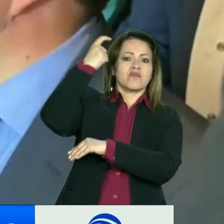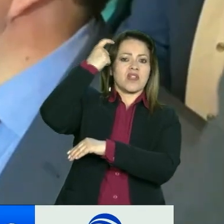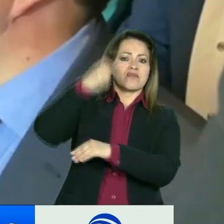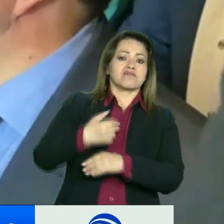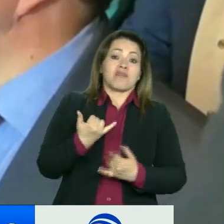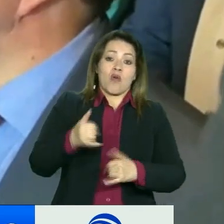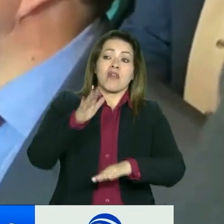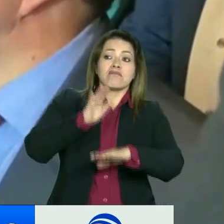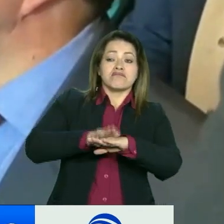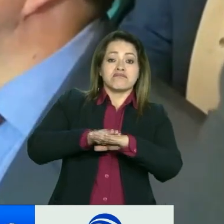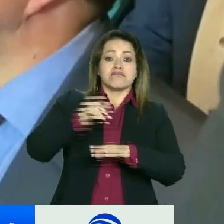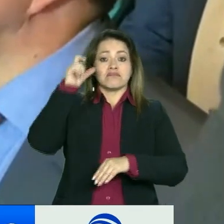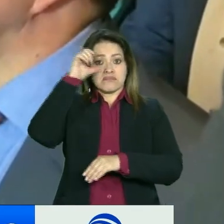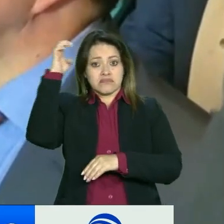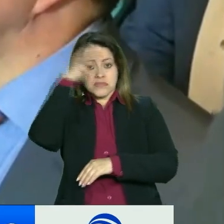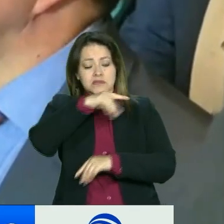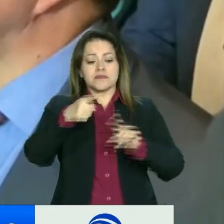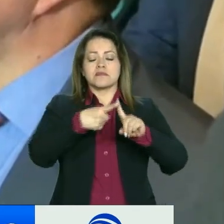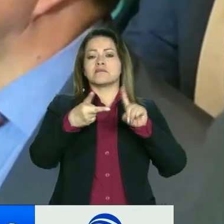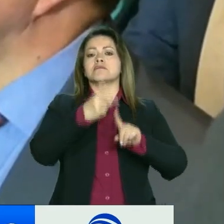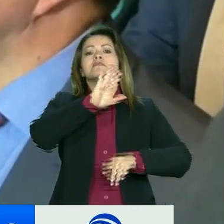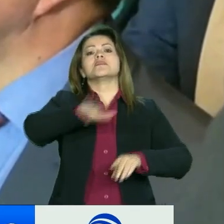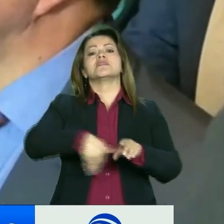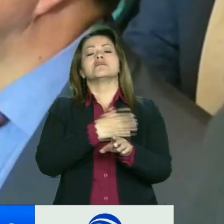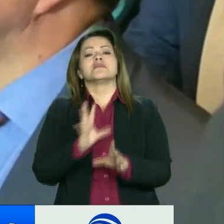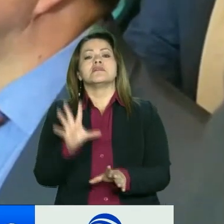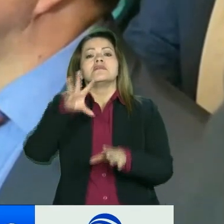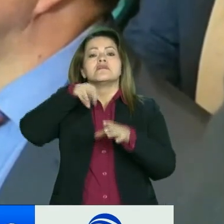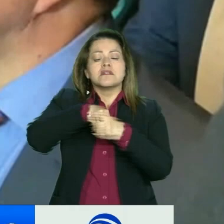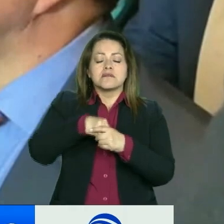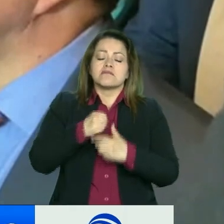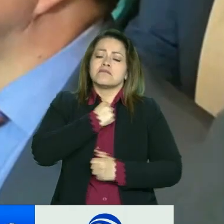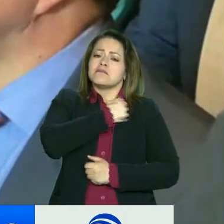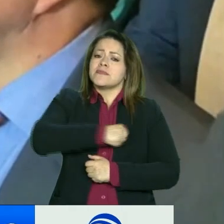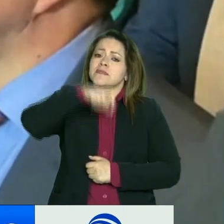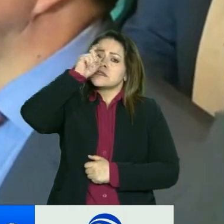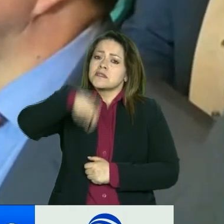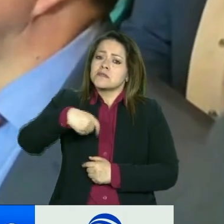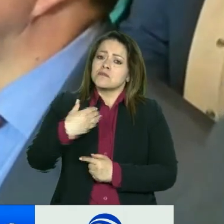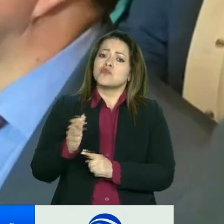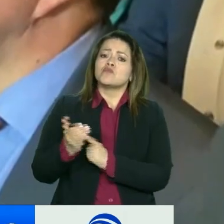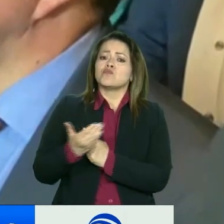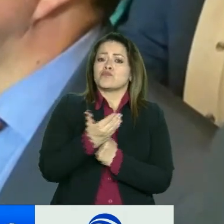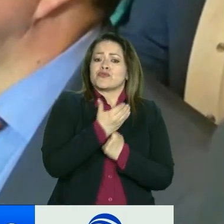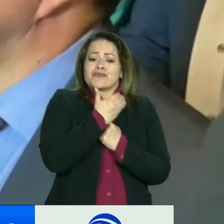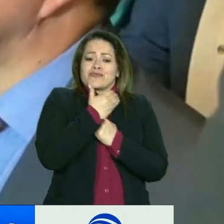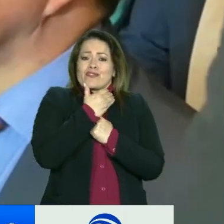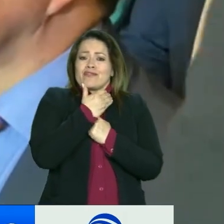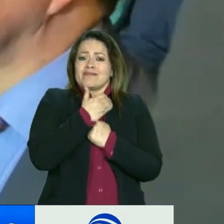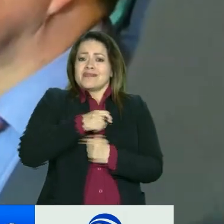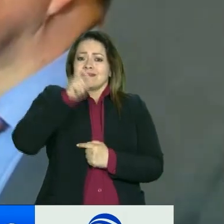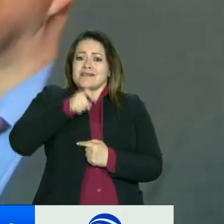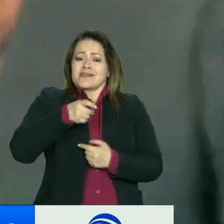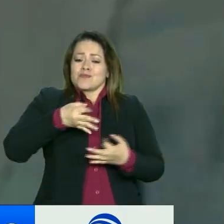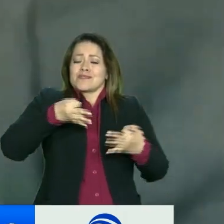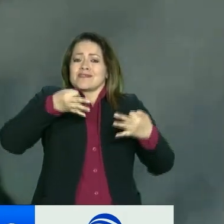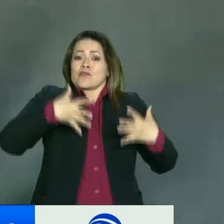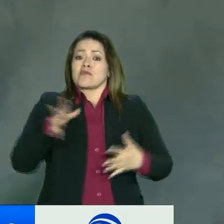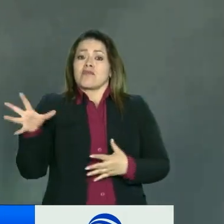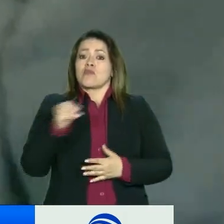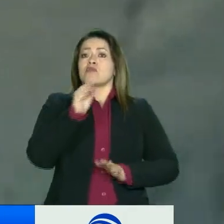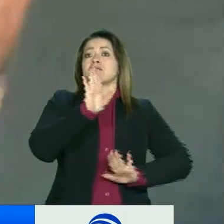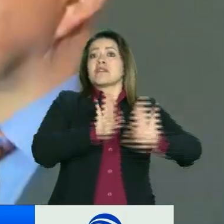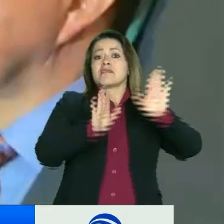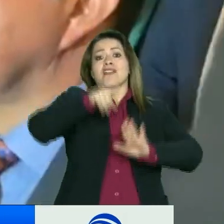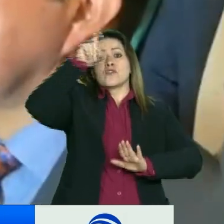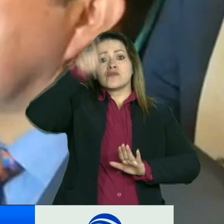pedirle al presidente Petro, al señor ministro del Interior, que se nos brinden todas las garantías para todos nuestros candidatos y todos los